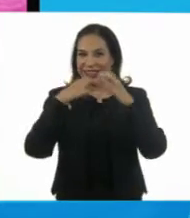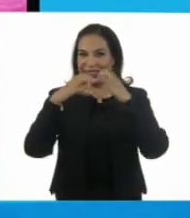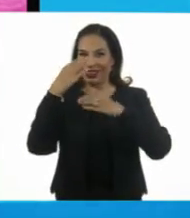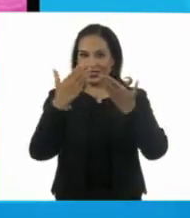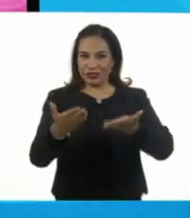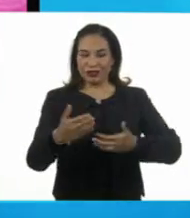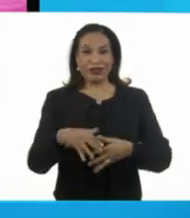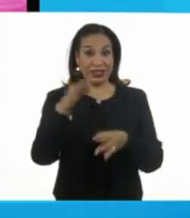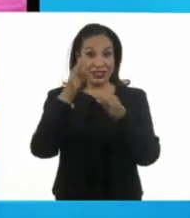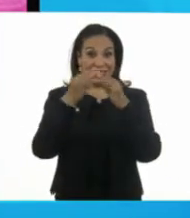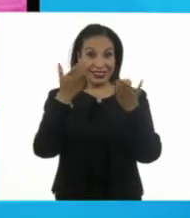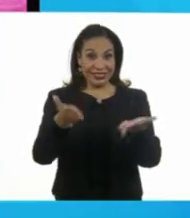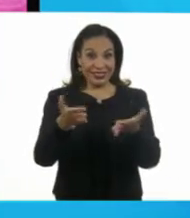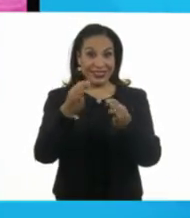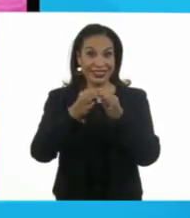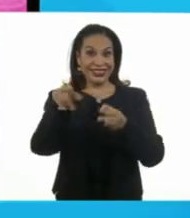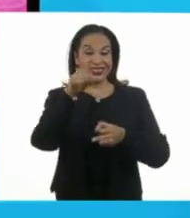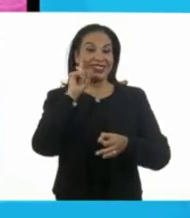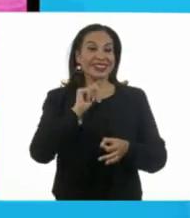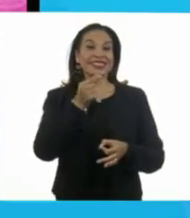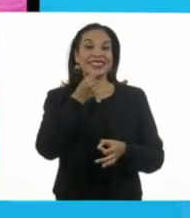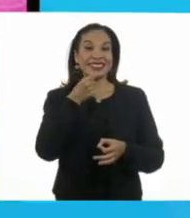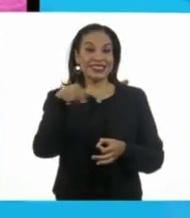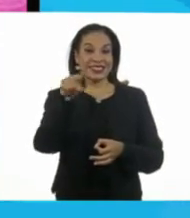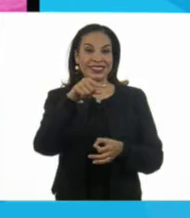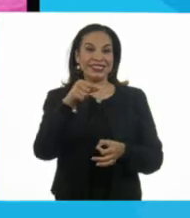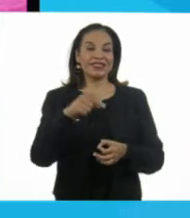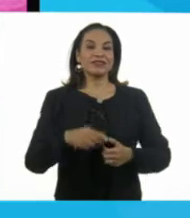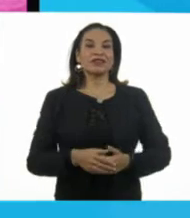canción. ¿Listos? ¿Listas?